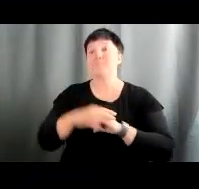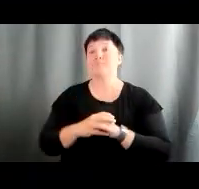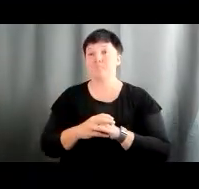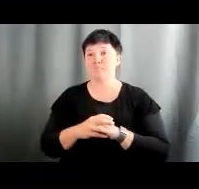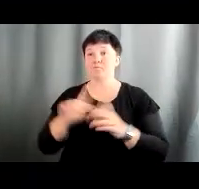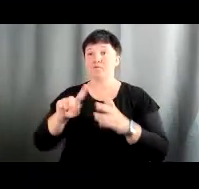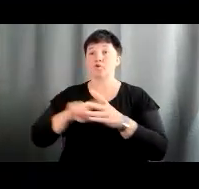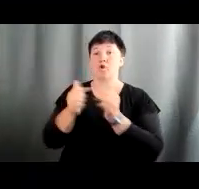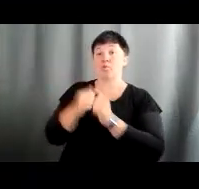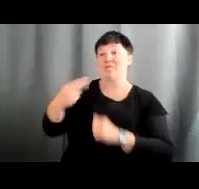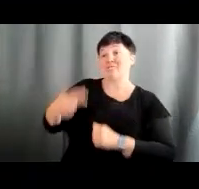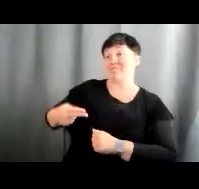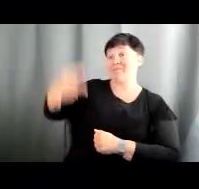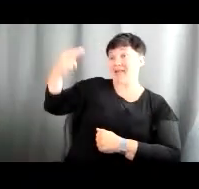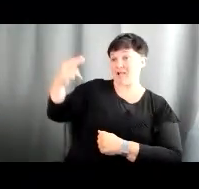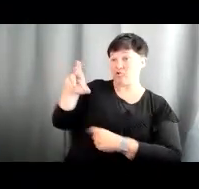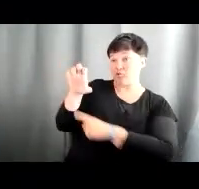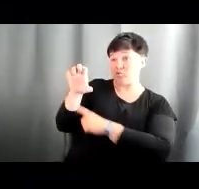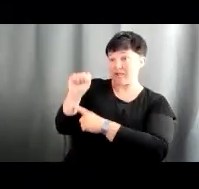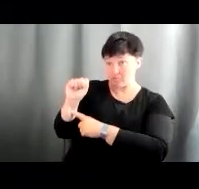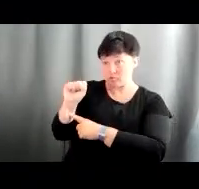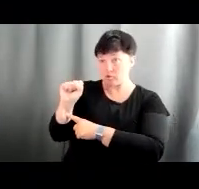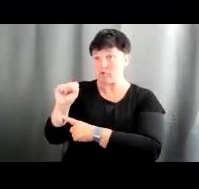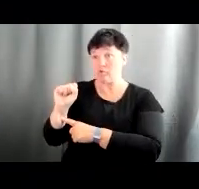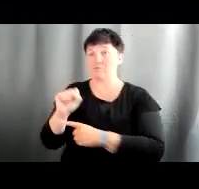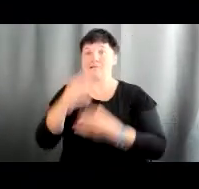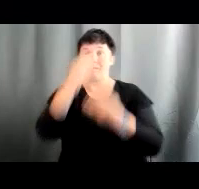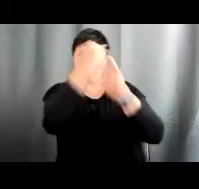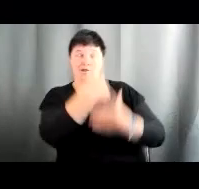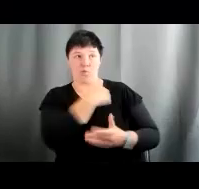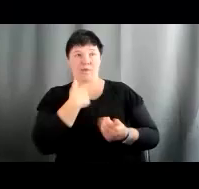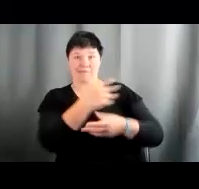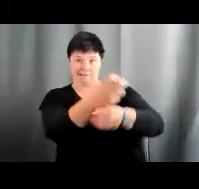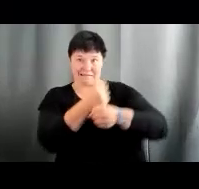que podemos conseguir. Por eso son cada noche.